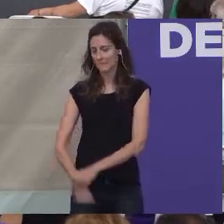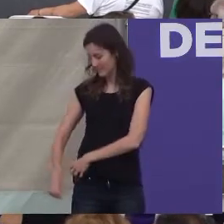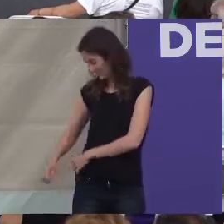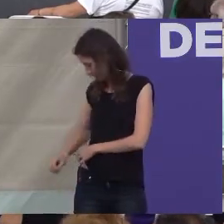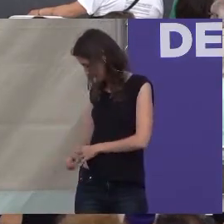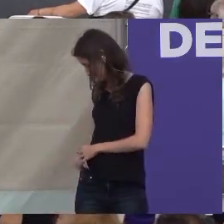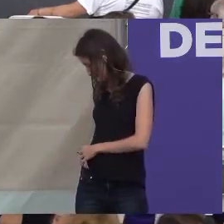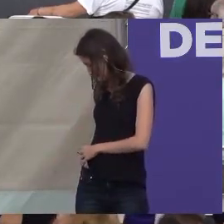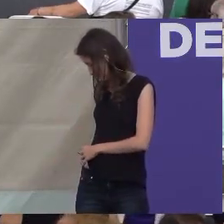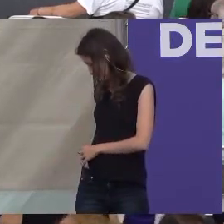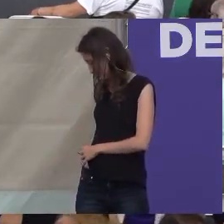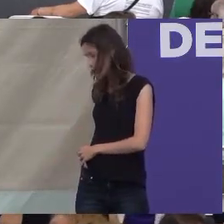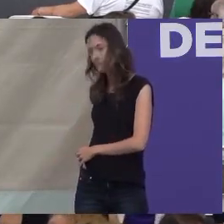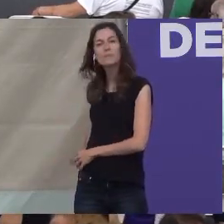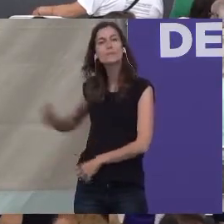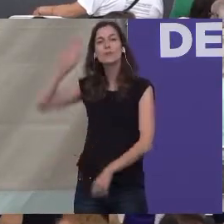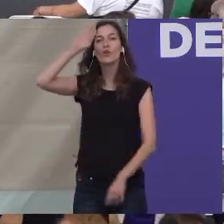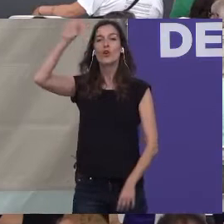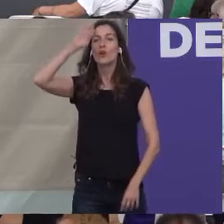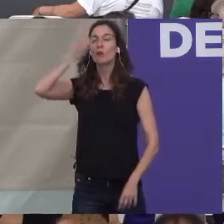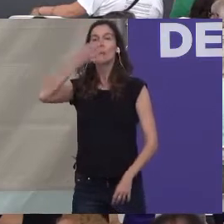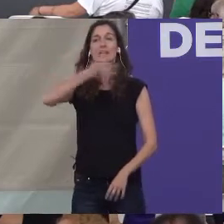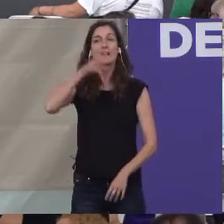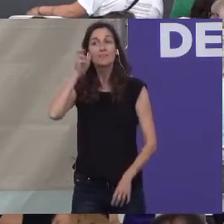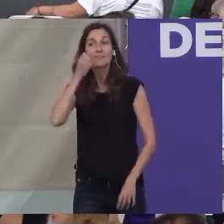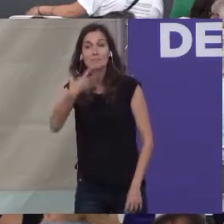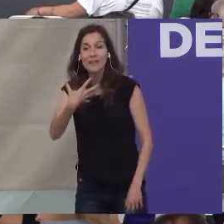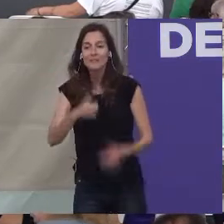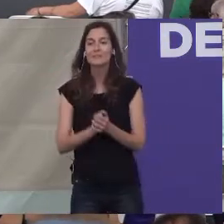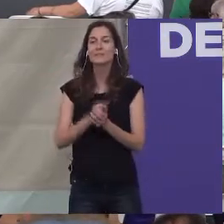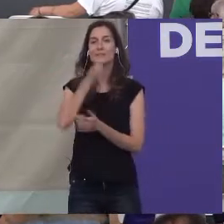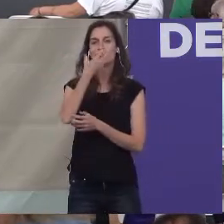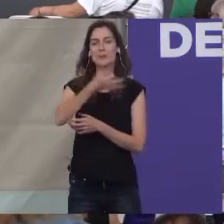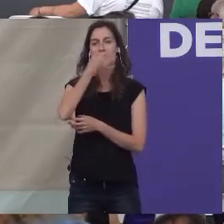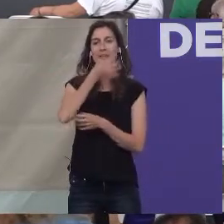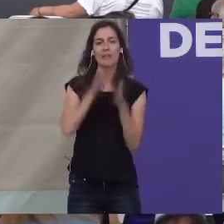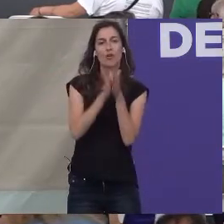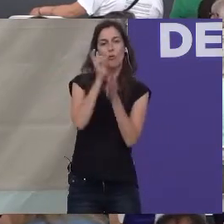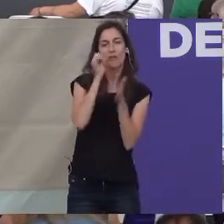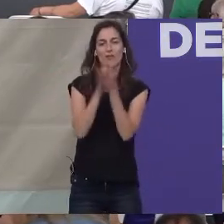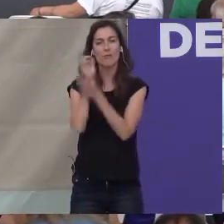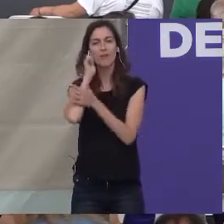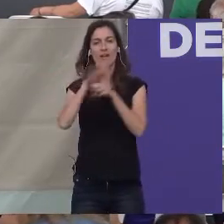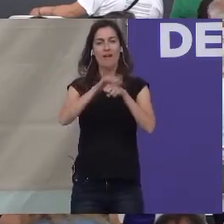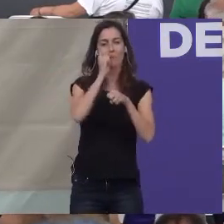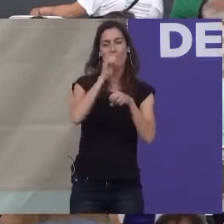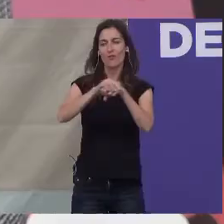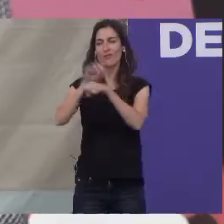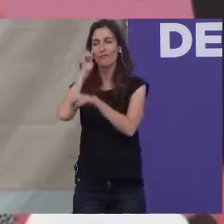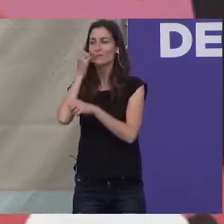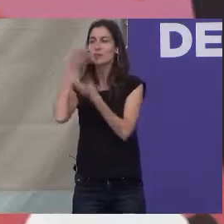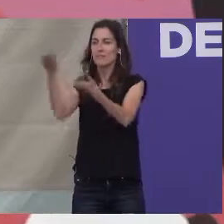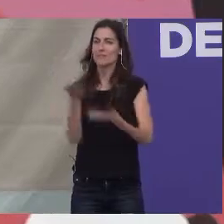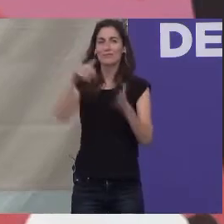M'escolta bé? Hola, hola, bona vesprada. Bona vesprada, companys, companyes, amics, amigues,